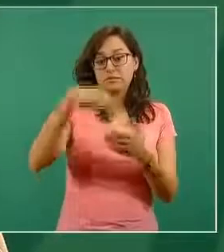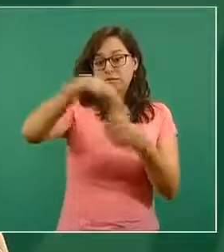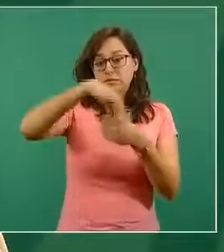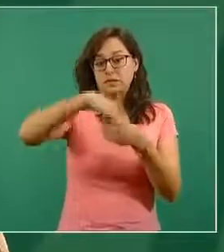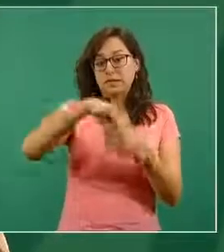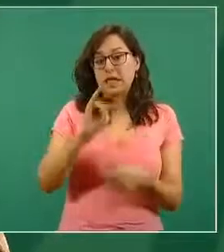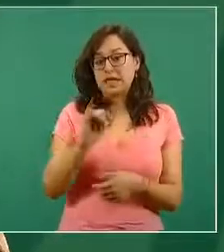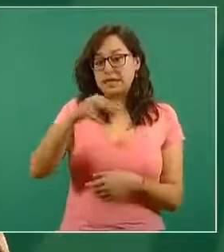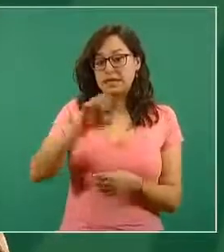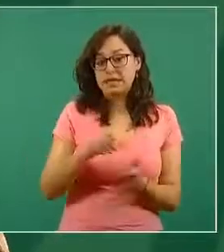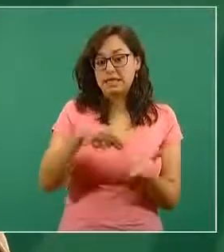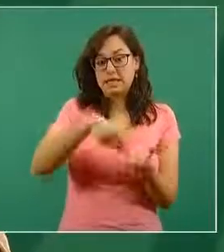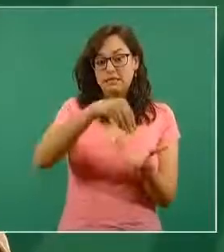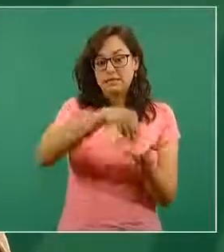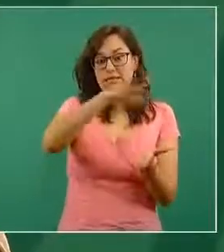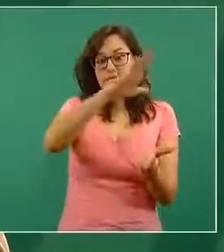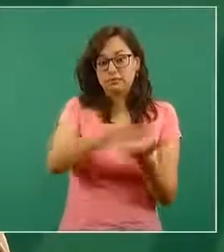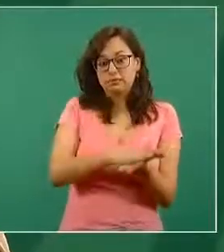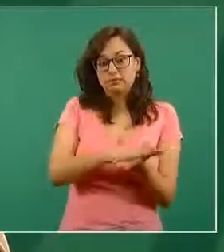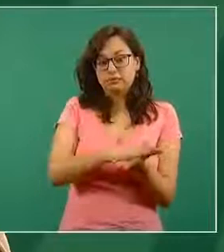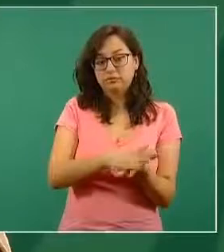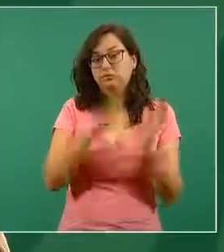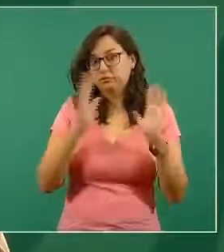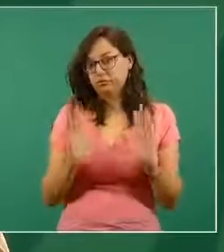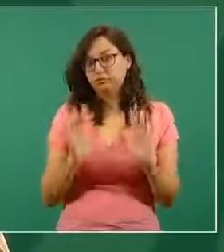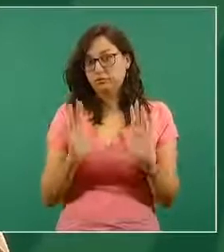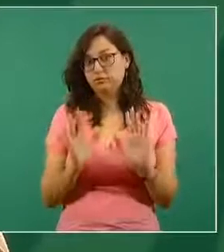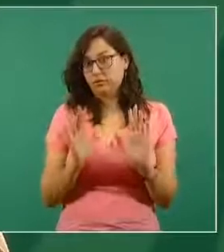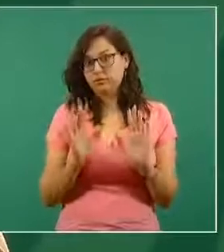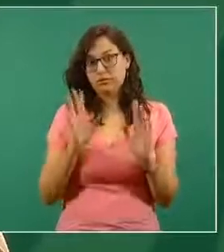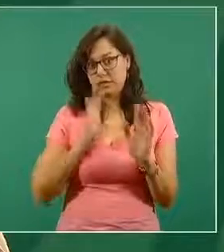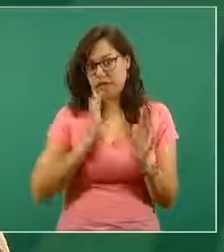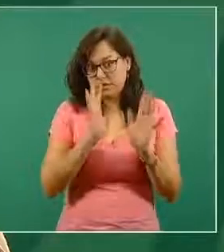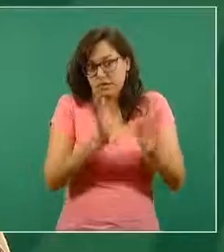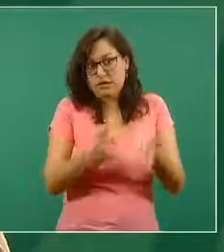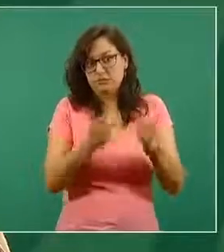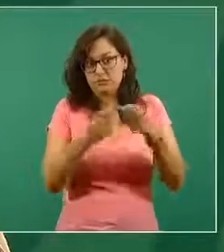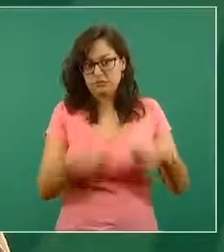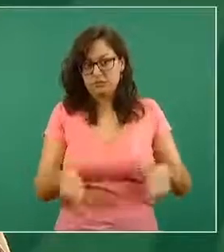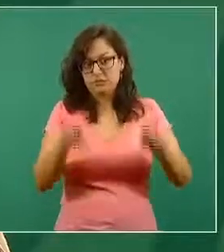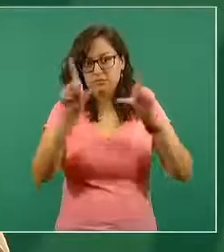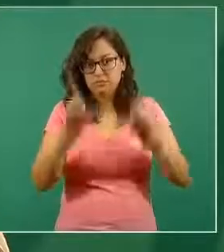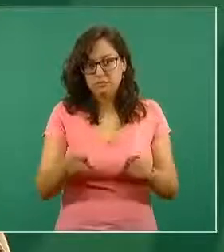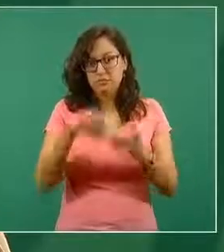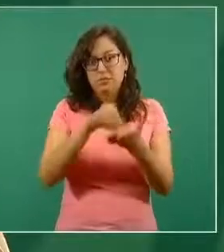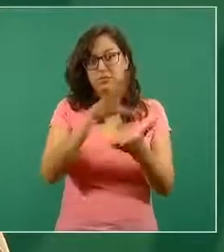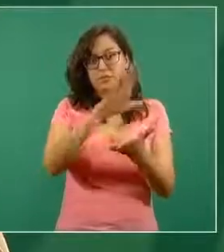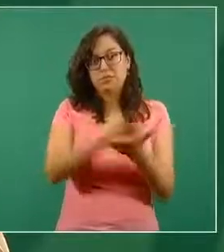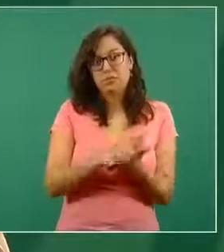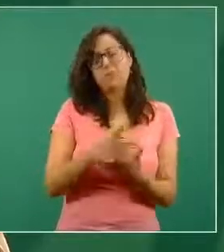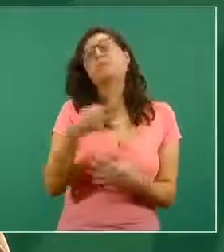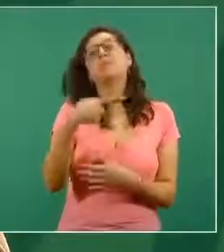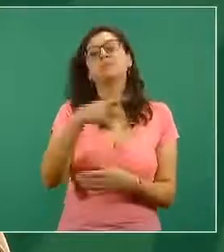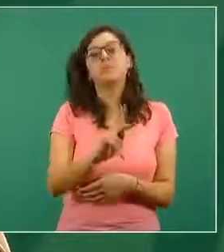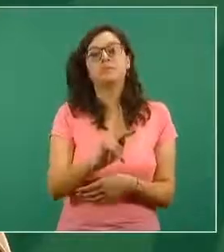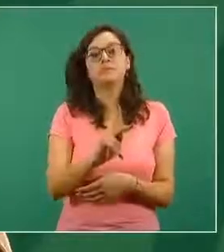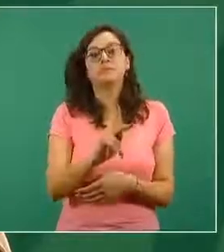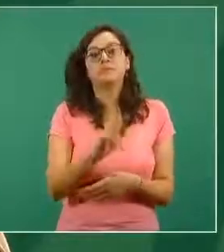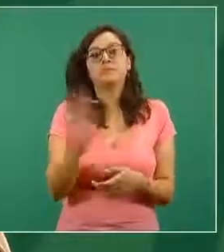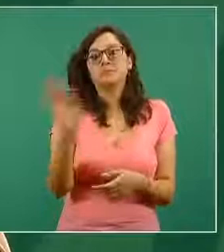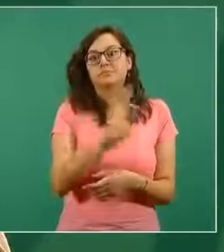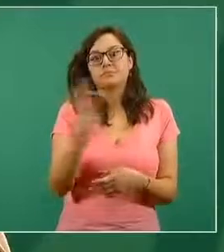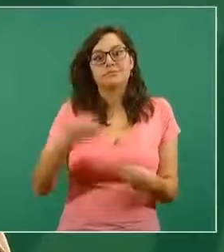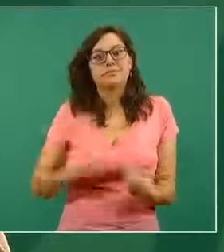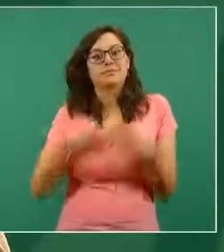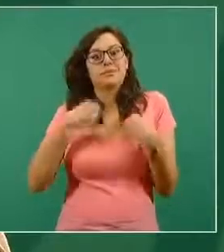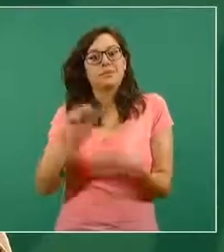esa manera quedo clasificada en la plataforma. Y la segunda situación que yo considero que es la más probable es que para que